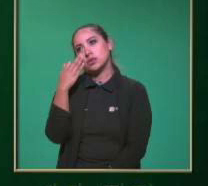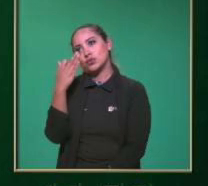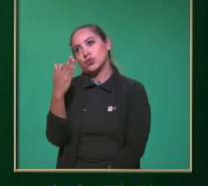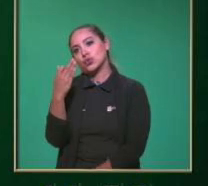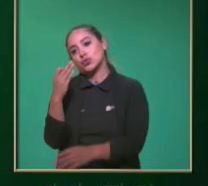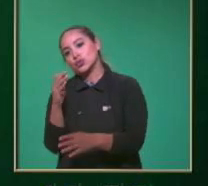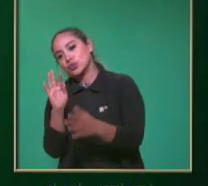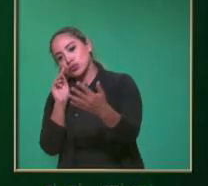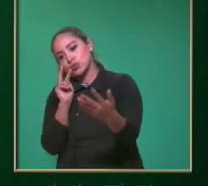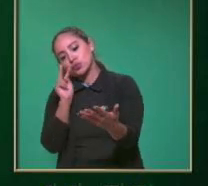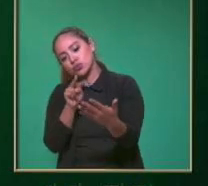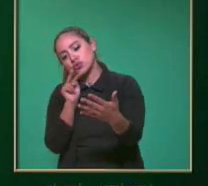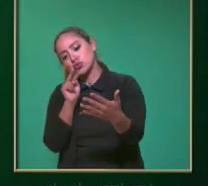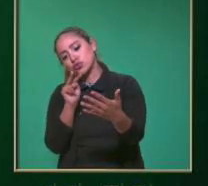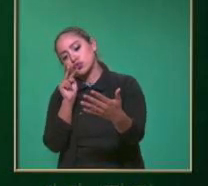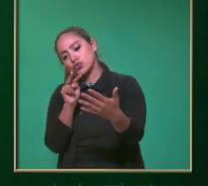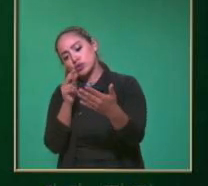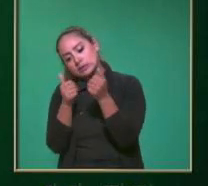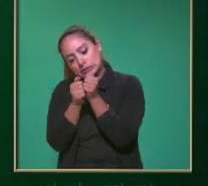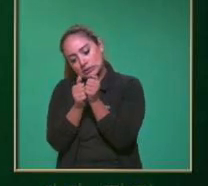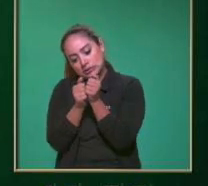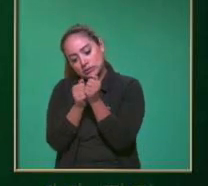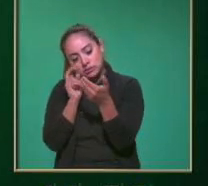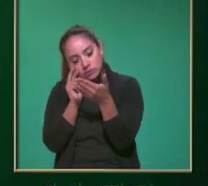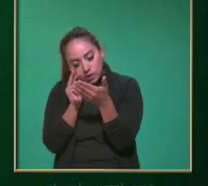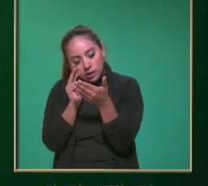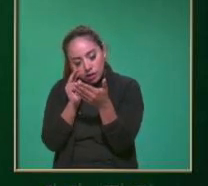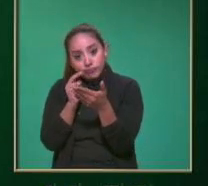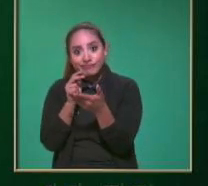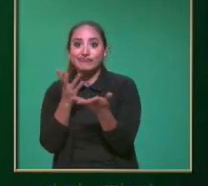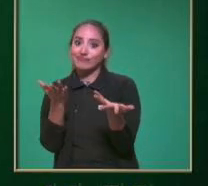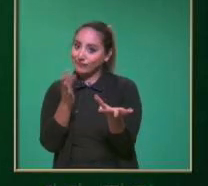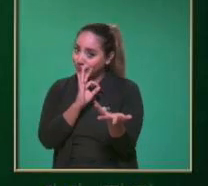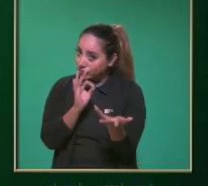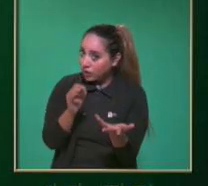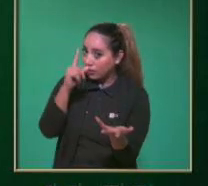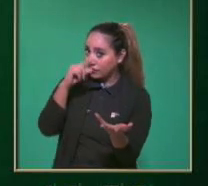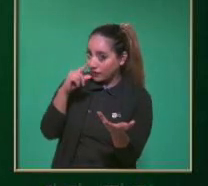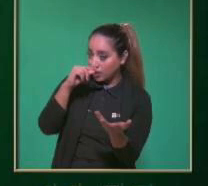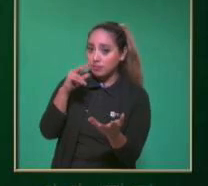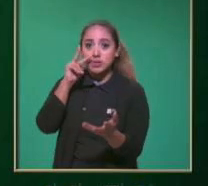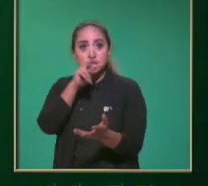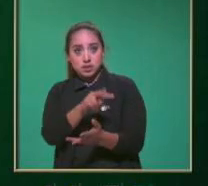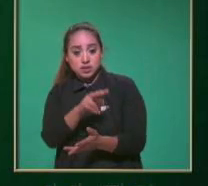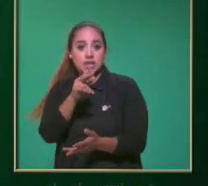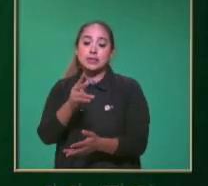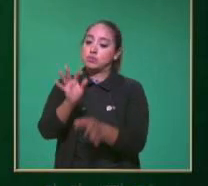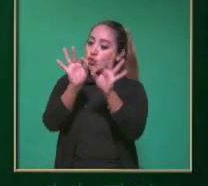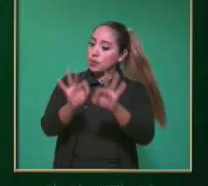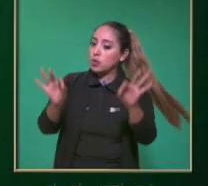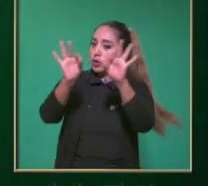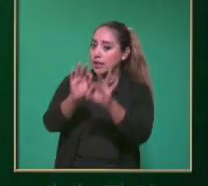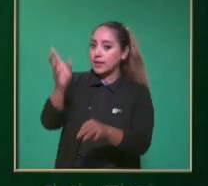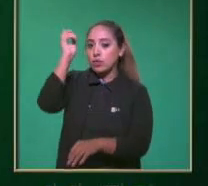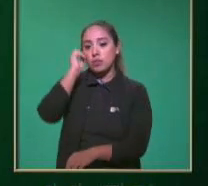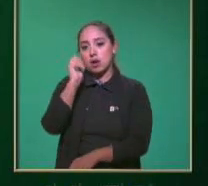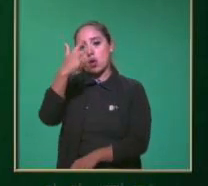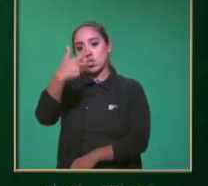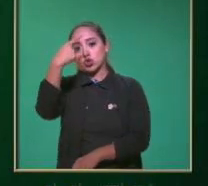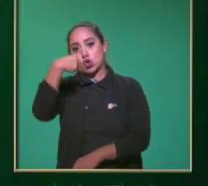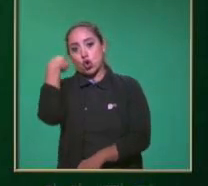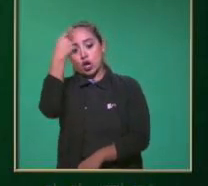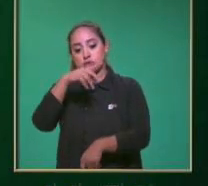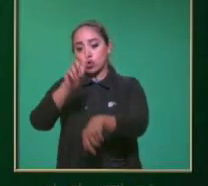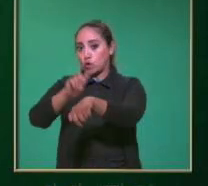porque pues daña nuestra vista. Y también es muy importante dormir 8 horas diarias para